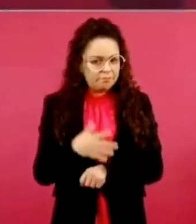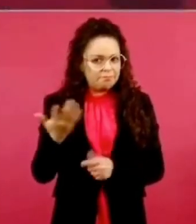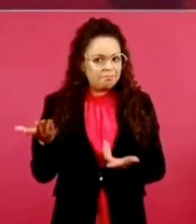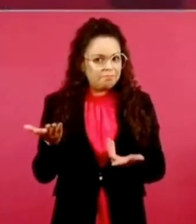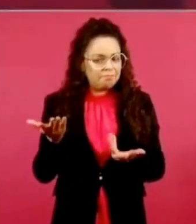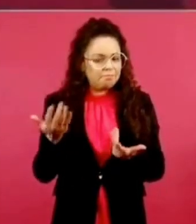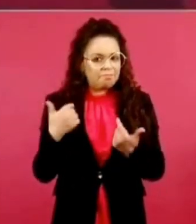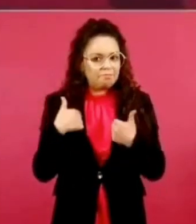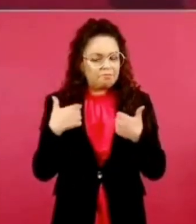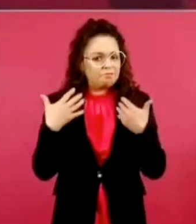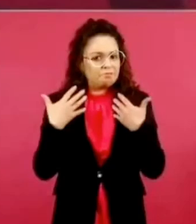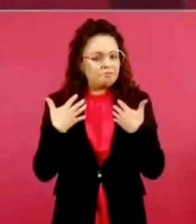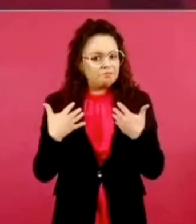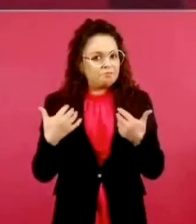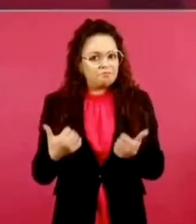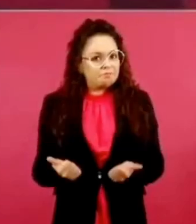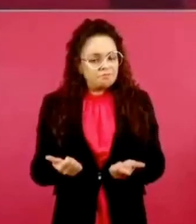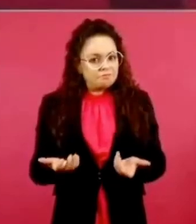No estaba claro.